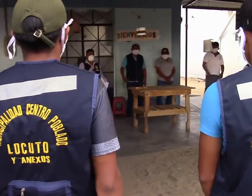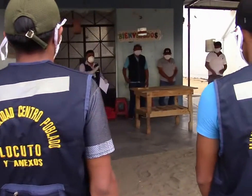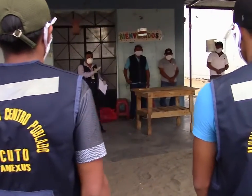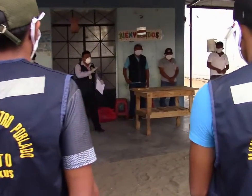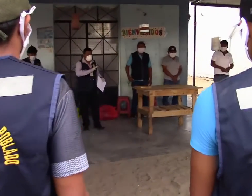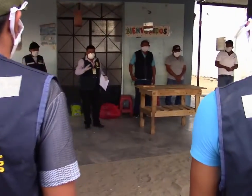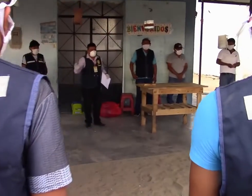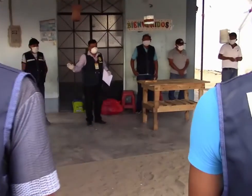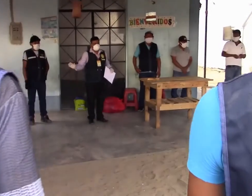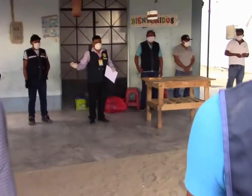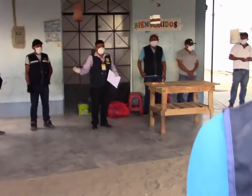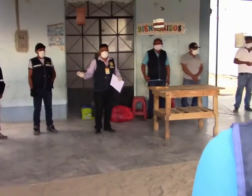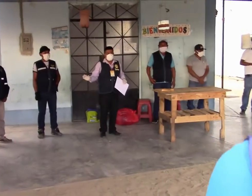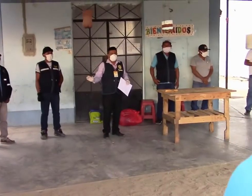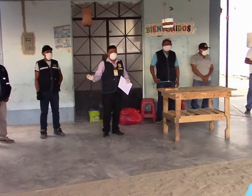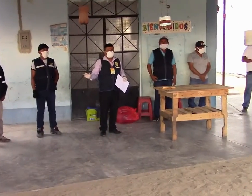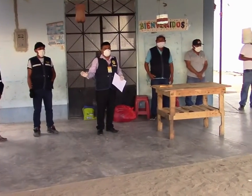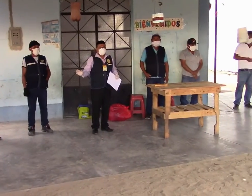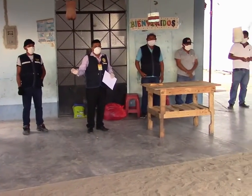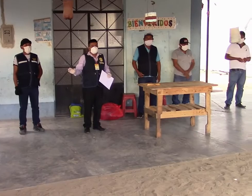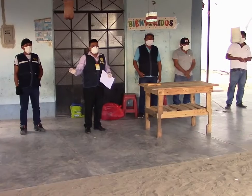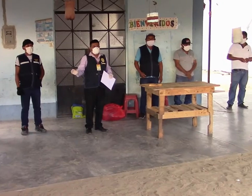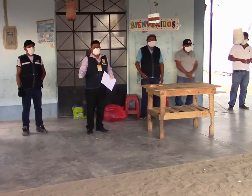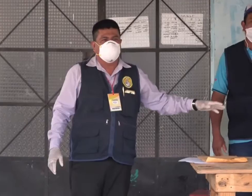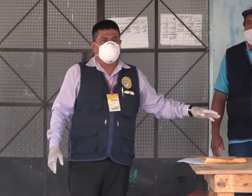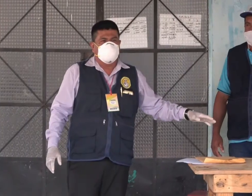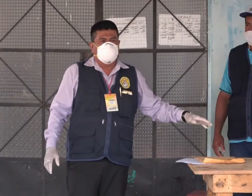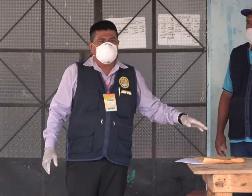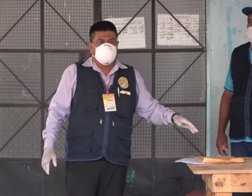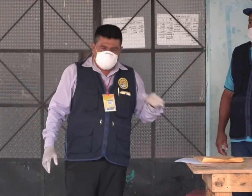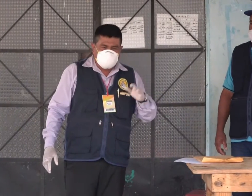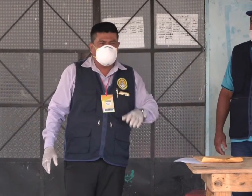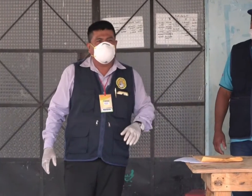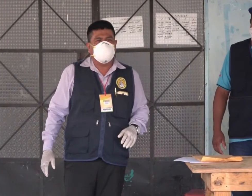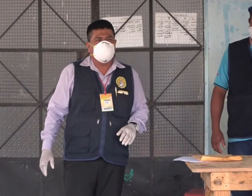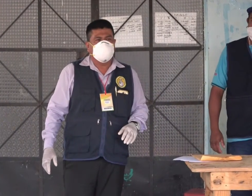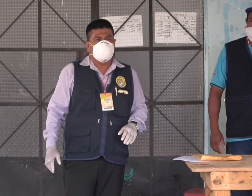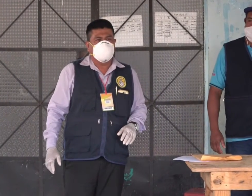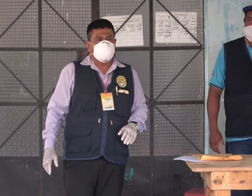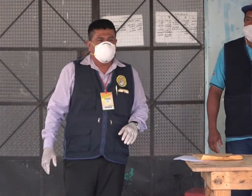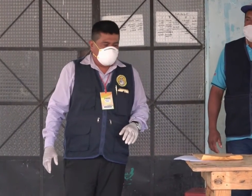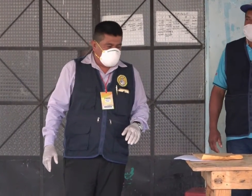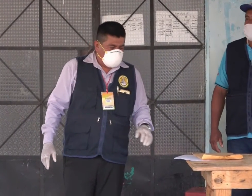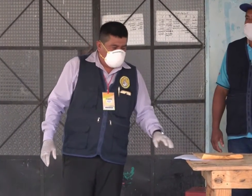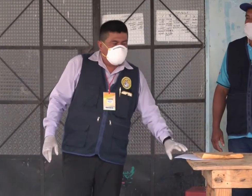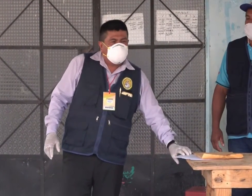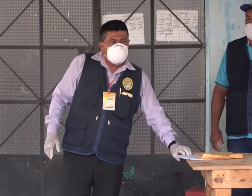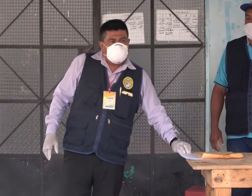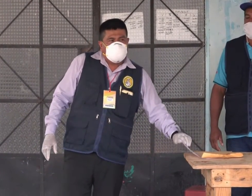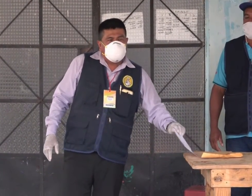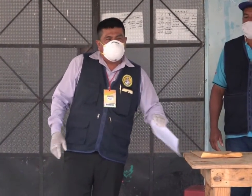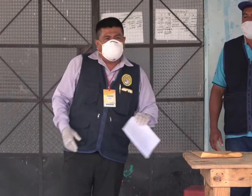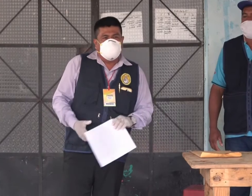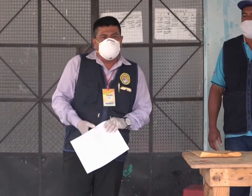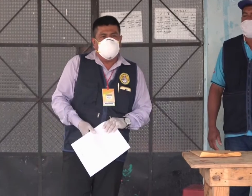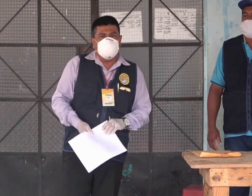Acompañamos en este recorrido a Germán Juárez, presidente de la Central de Rondas Campesinas de Tambo Grande,